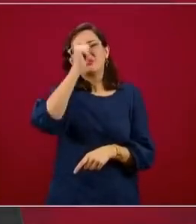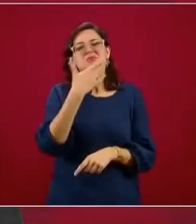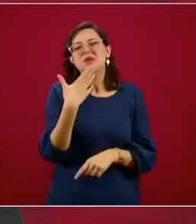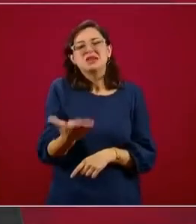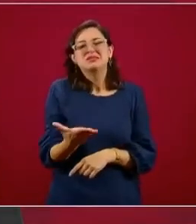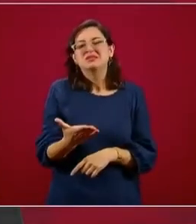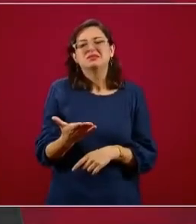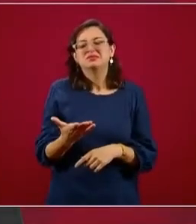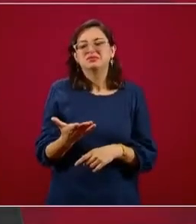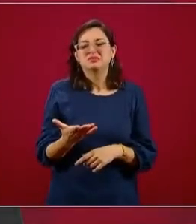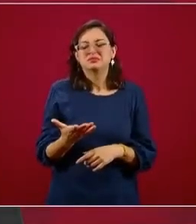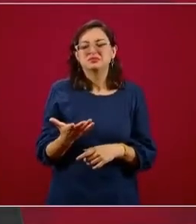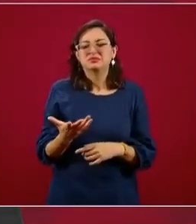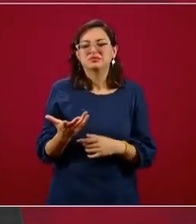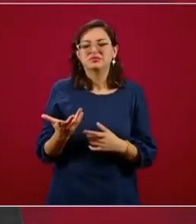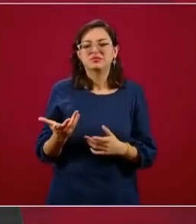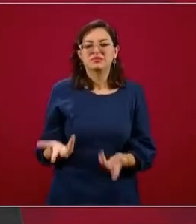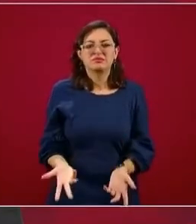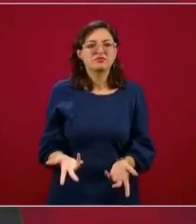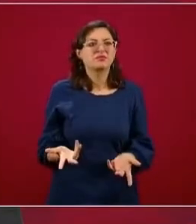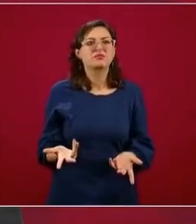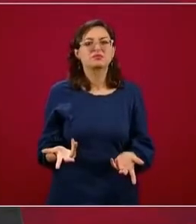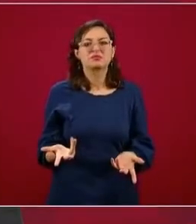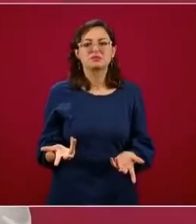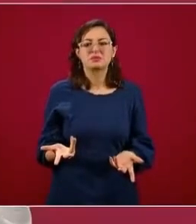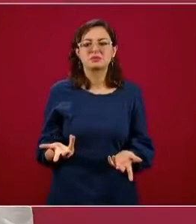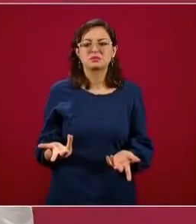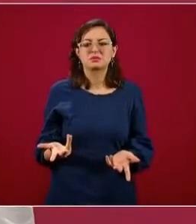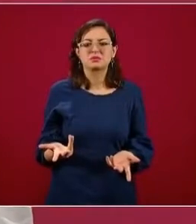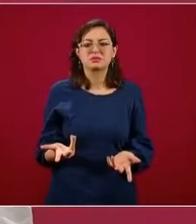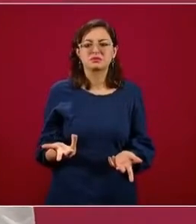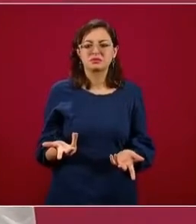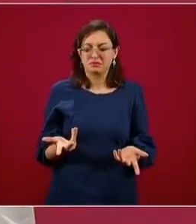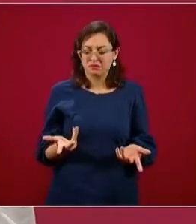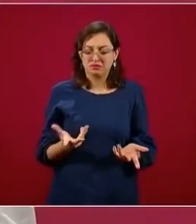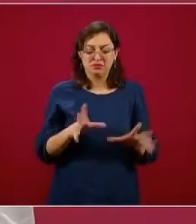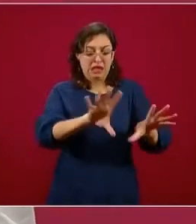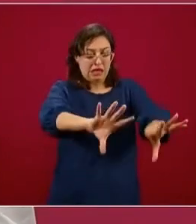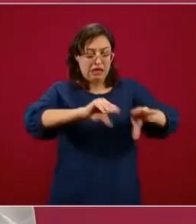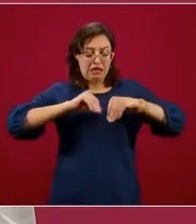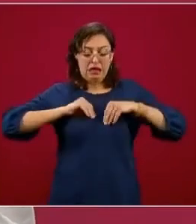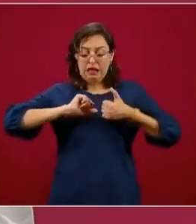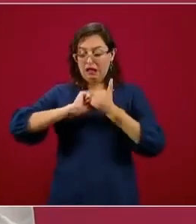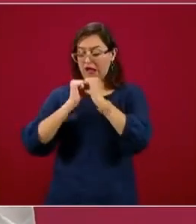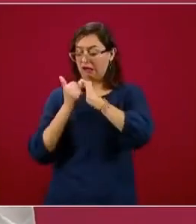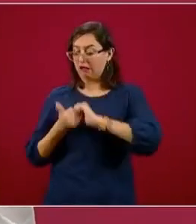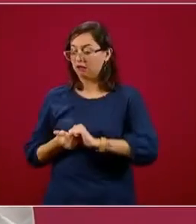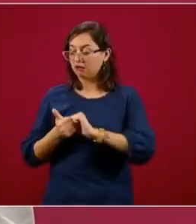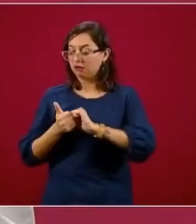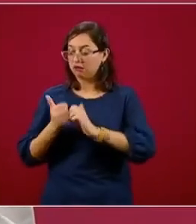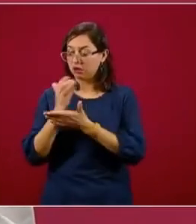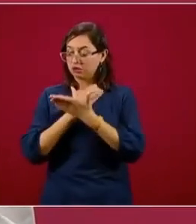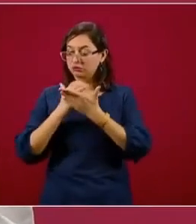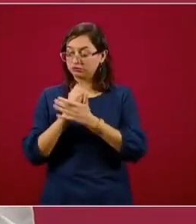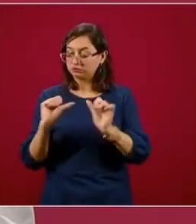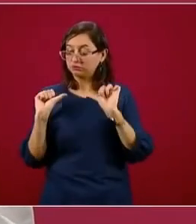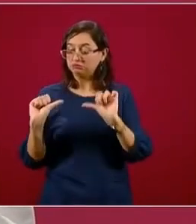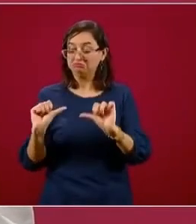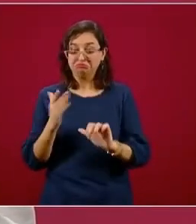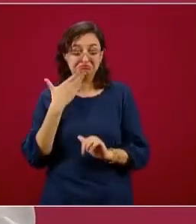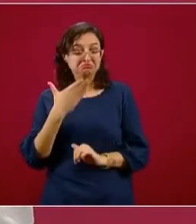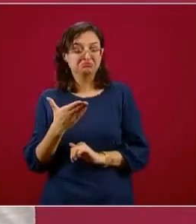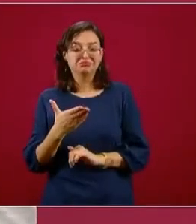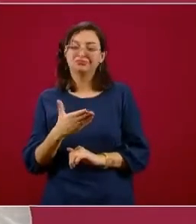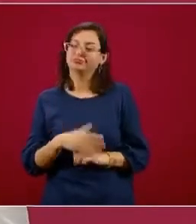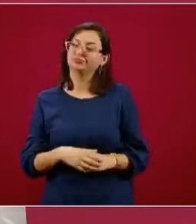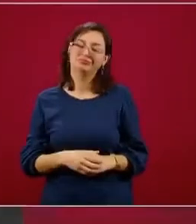mecanismo adecuado para conducir a inmunidad, tiene importantísimos riesgos, a pesar de